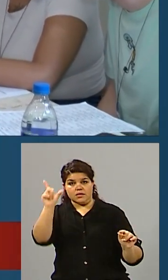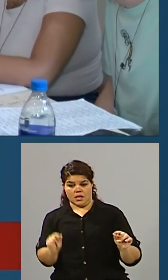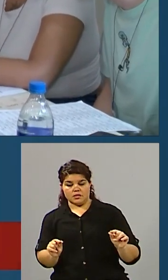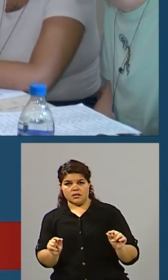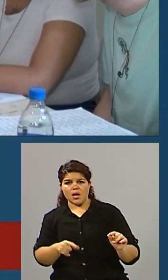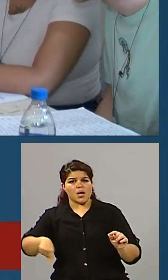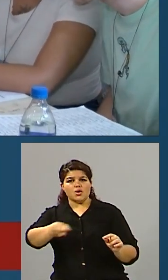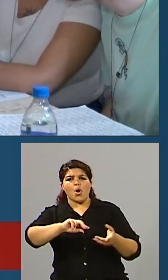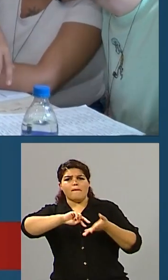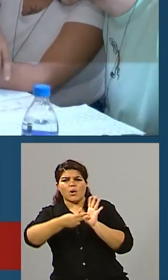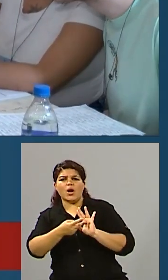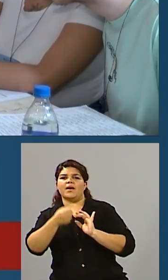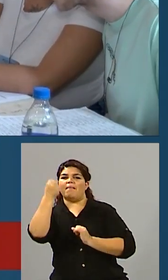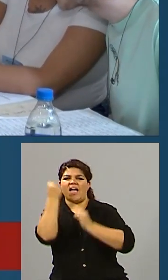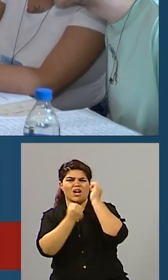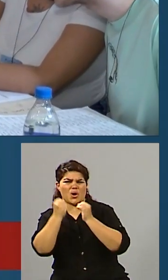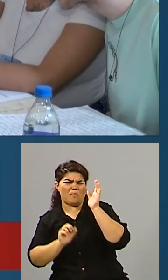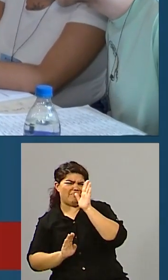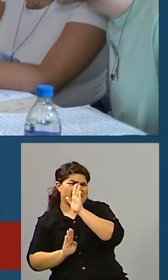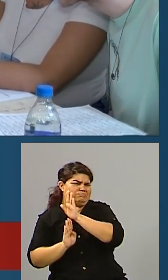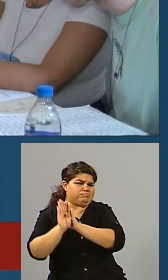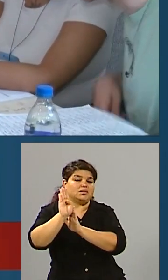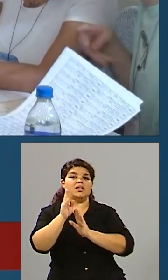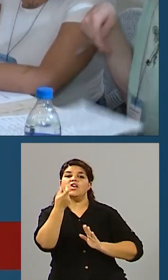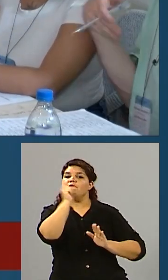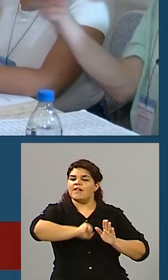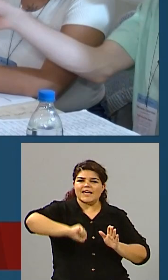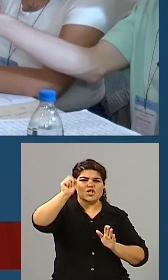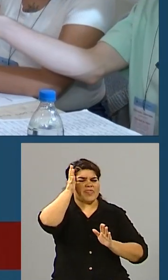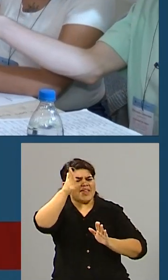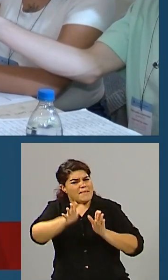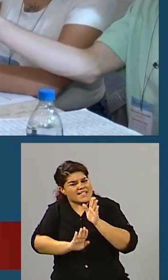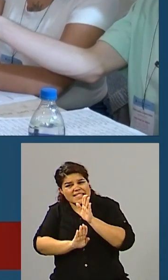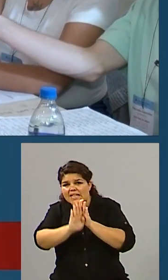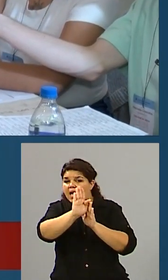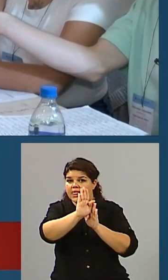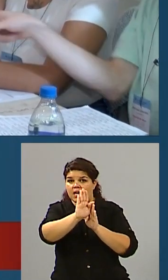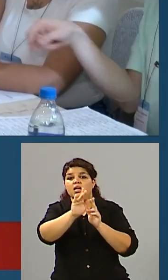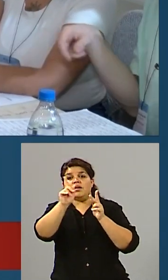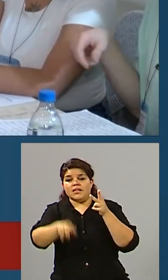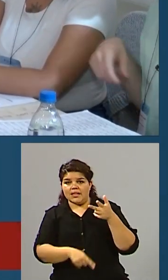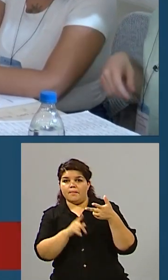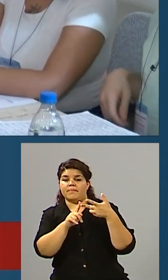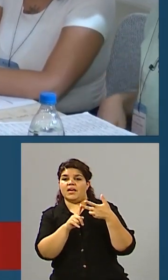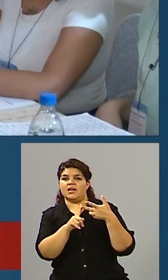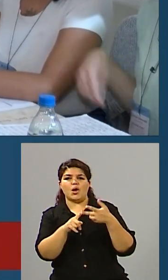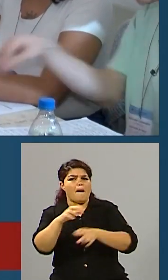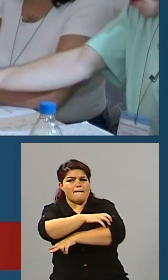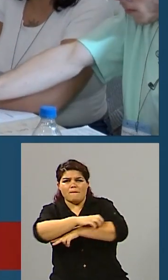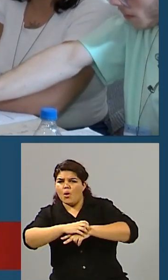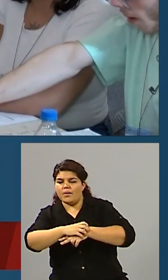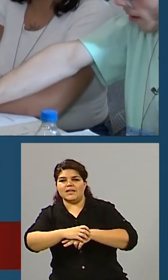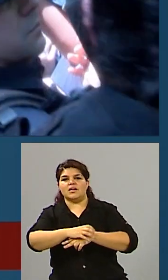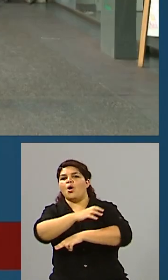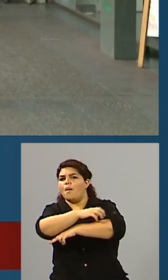altísima crisis económica, altísima inflación y niveles abrumadores de pobreza o